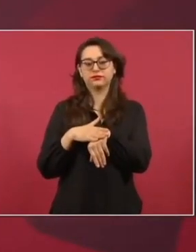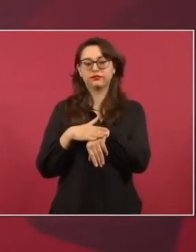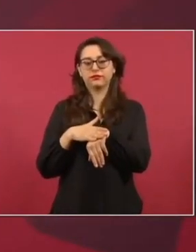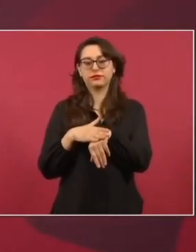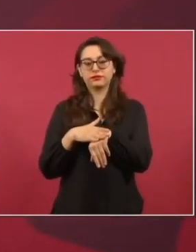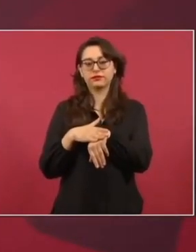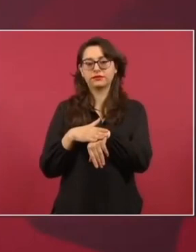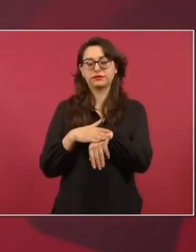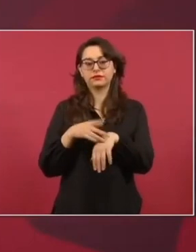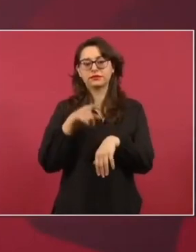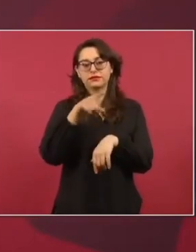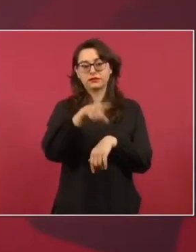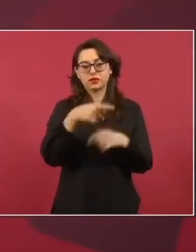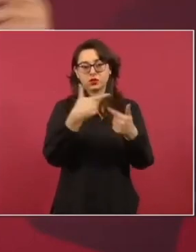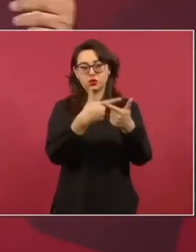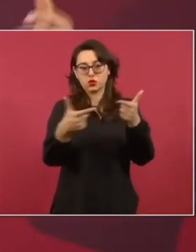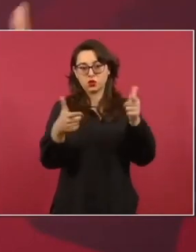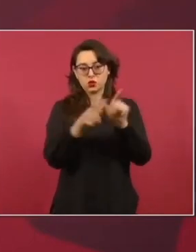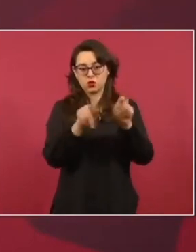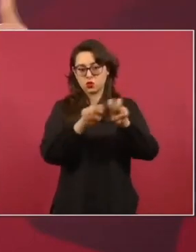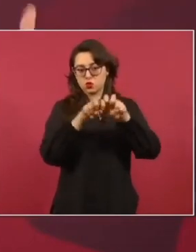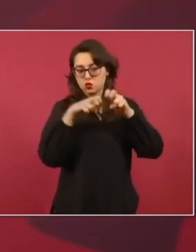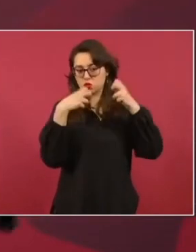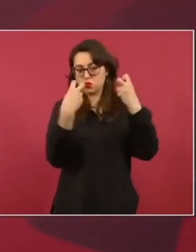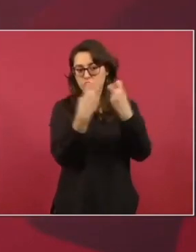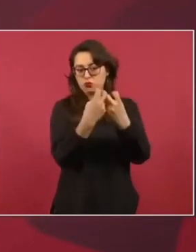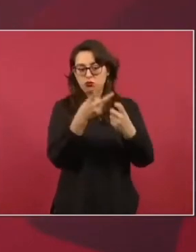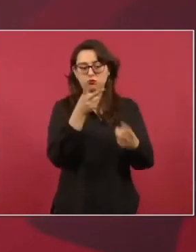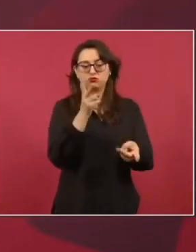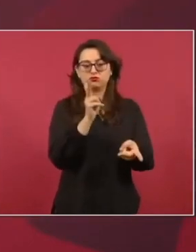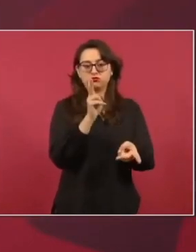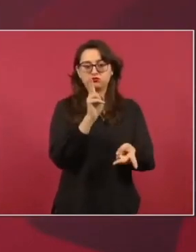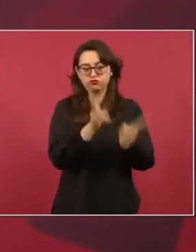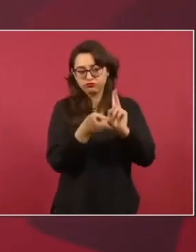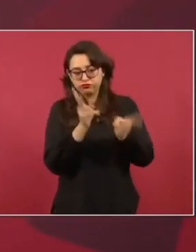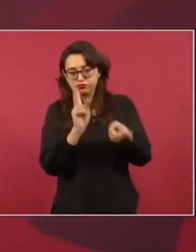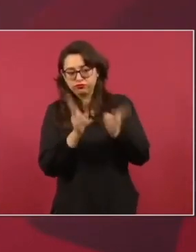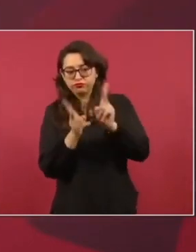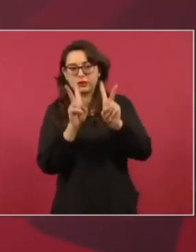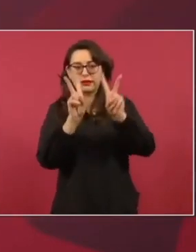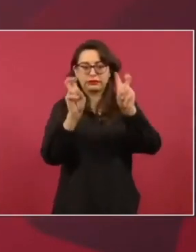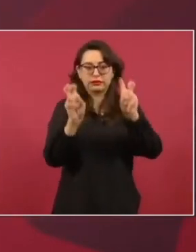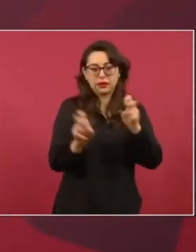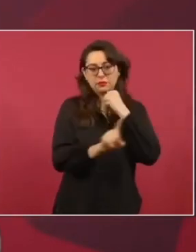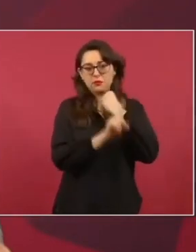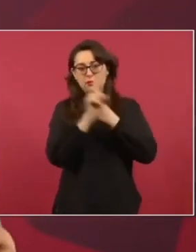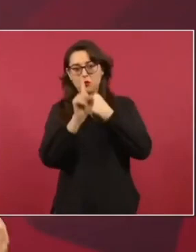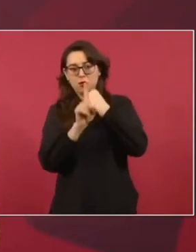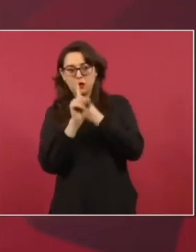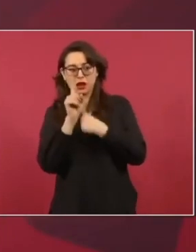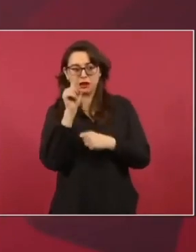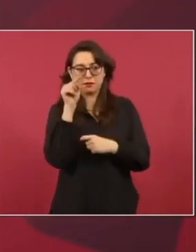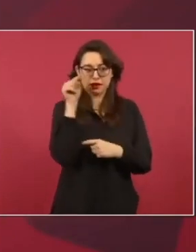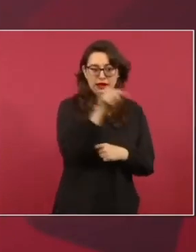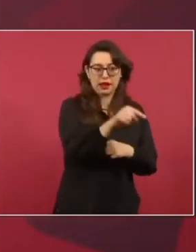del panel que está resolviendo esta controversia con la